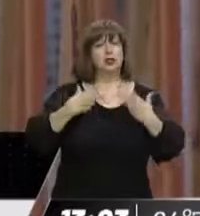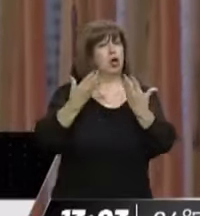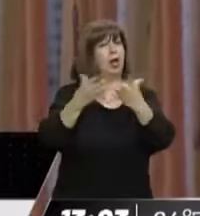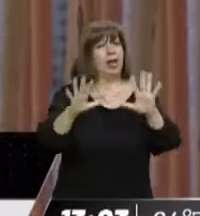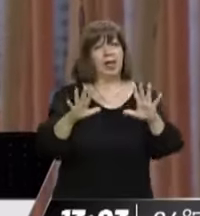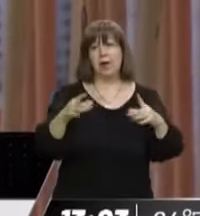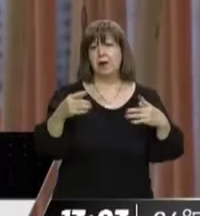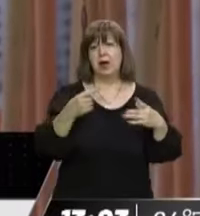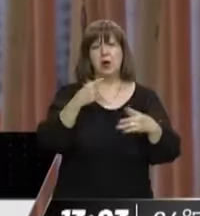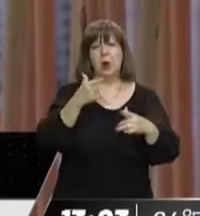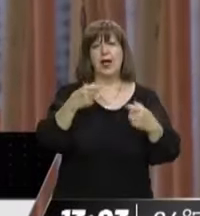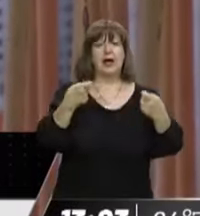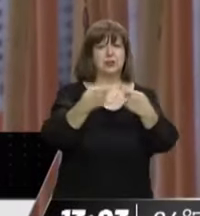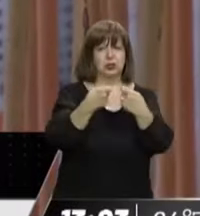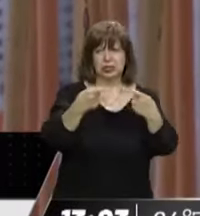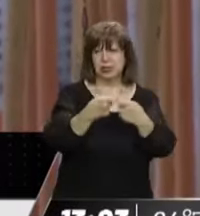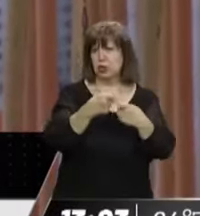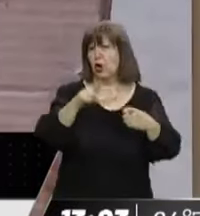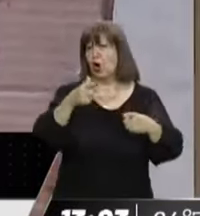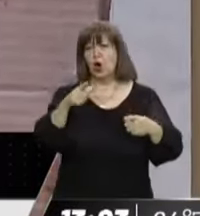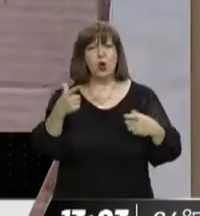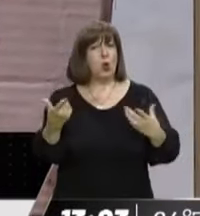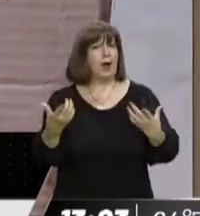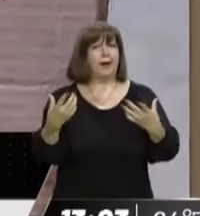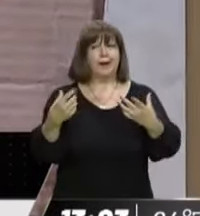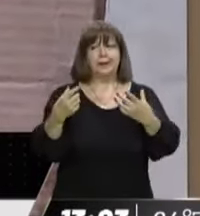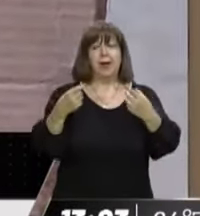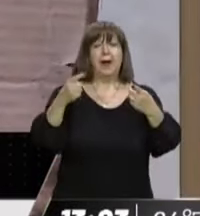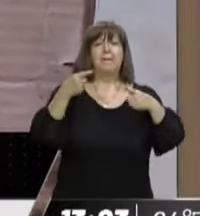ninguna asociación nada nos